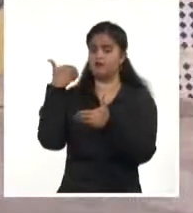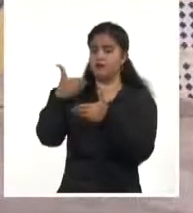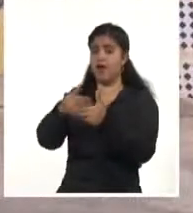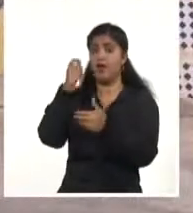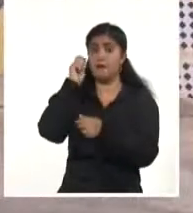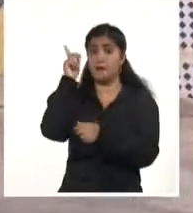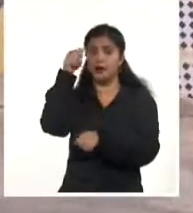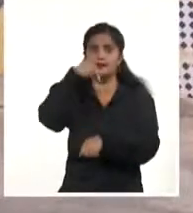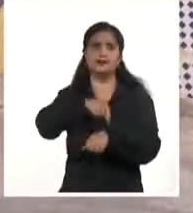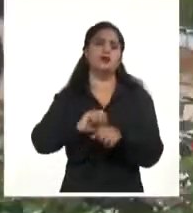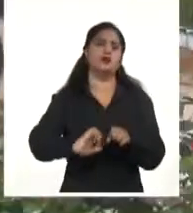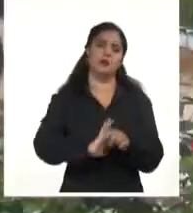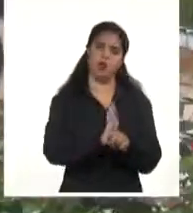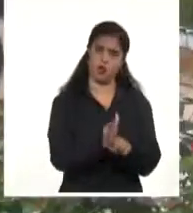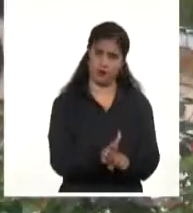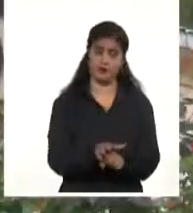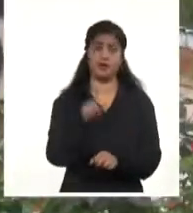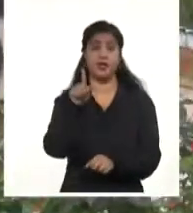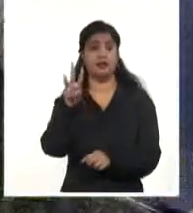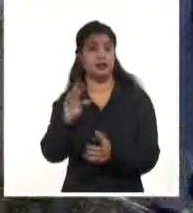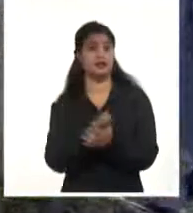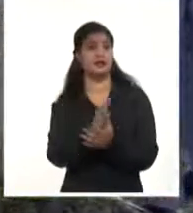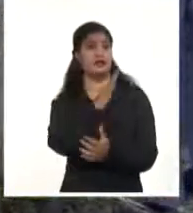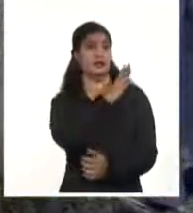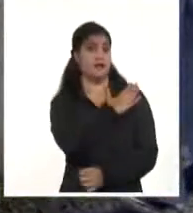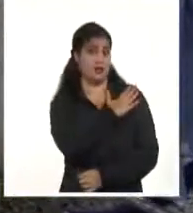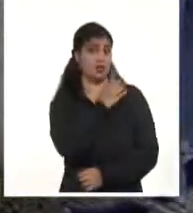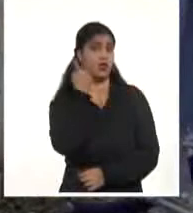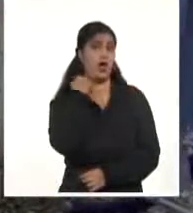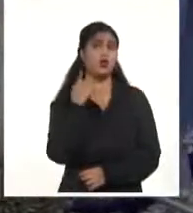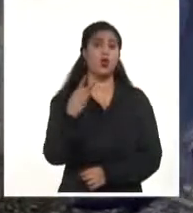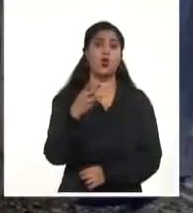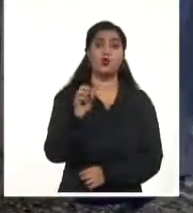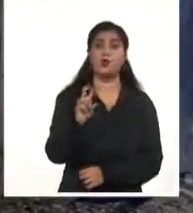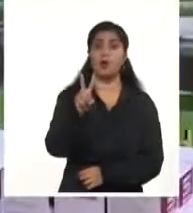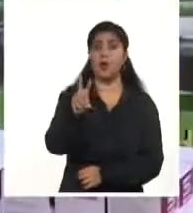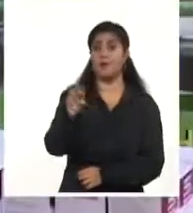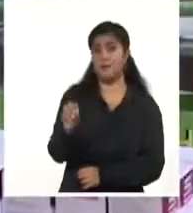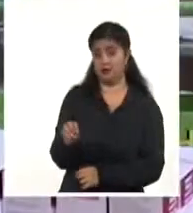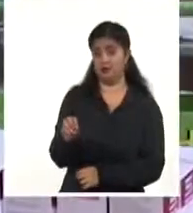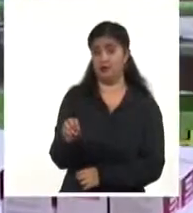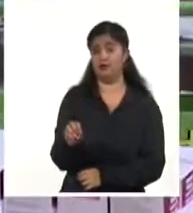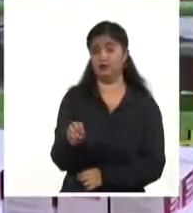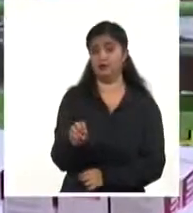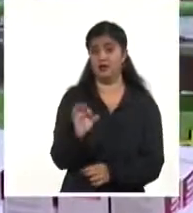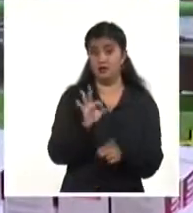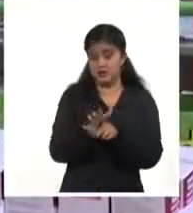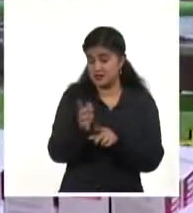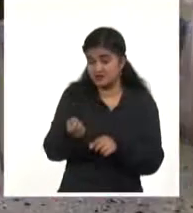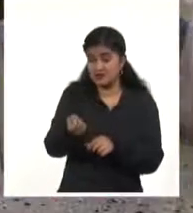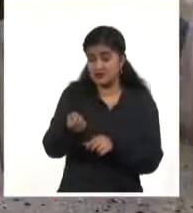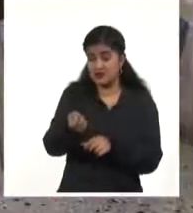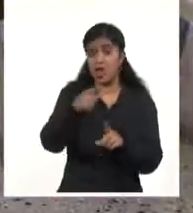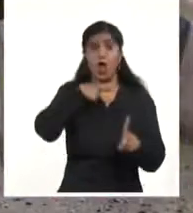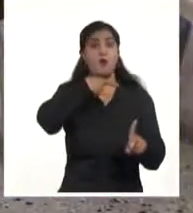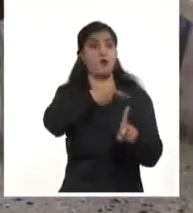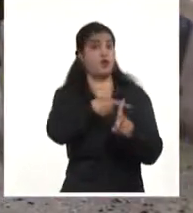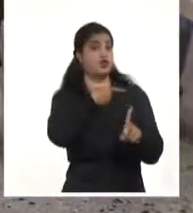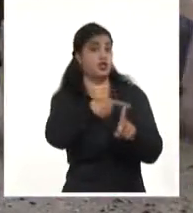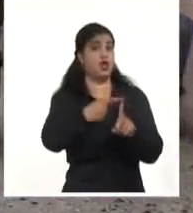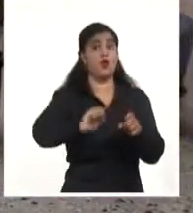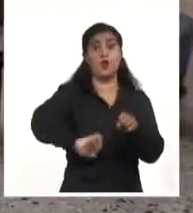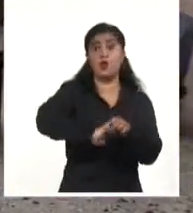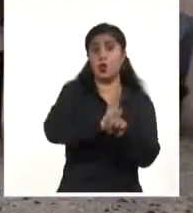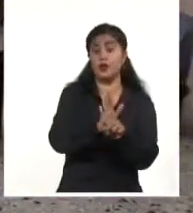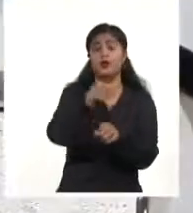Un 13 de marzo del año 2020, dos días después de que se diagnosticaran en Cuba los primeros casos de la COVID-19, el